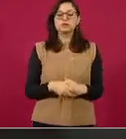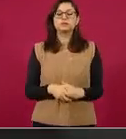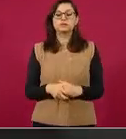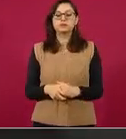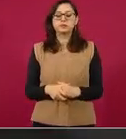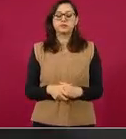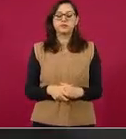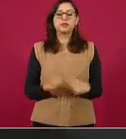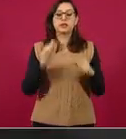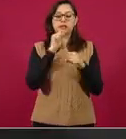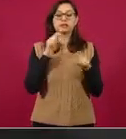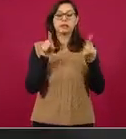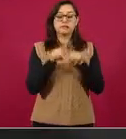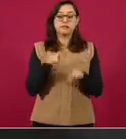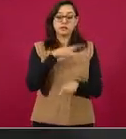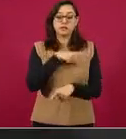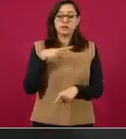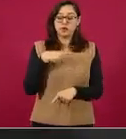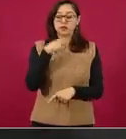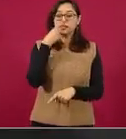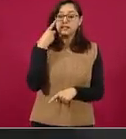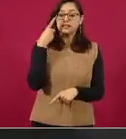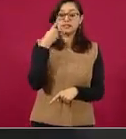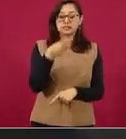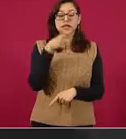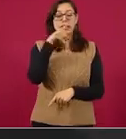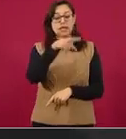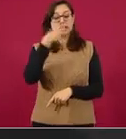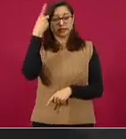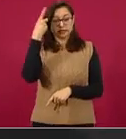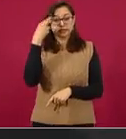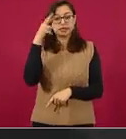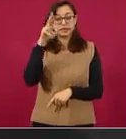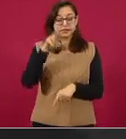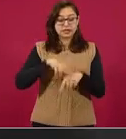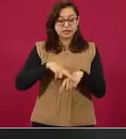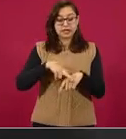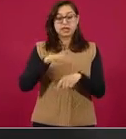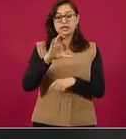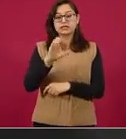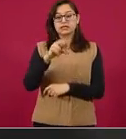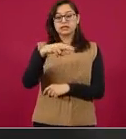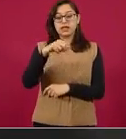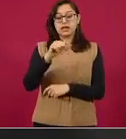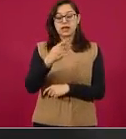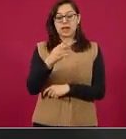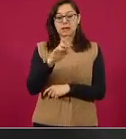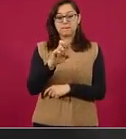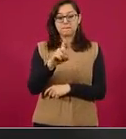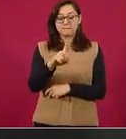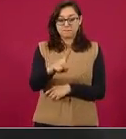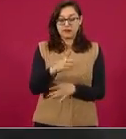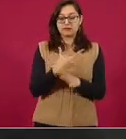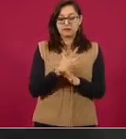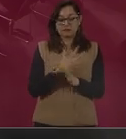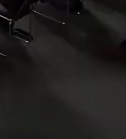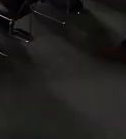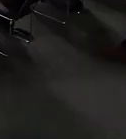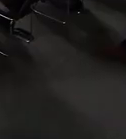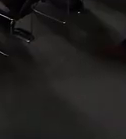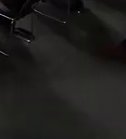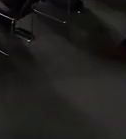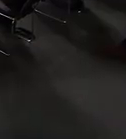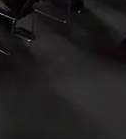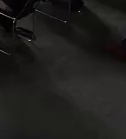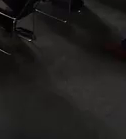en la nota técnica que nos mandó el director general de SENAPRED, ingeniero Enrique Guevara, confirmó lo